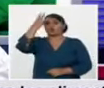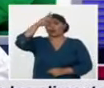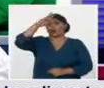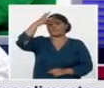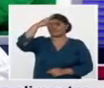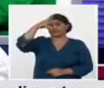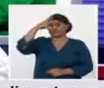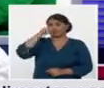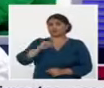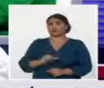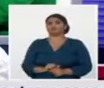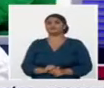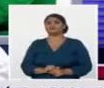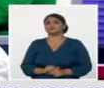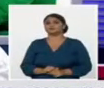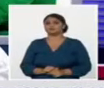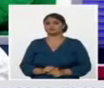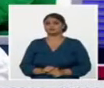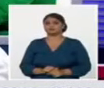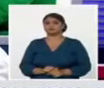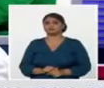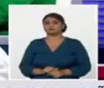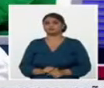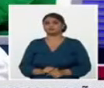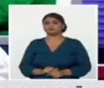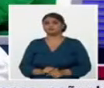importado procedente de Panamá.